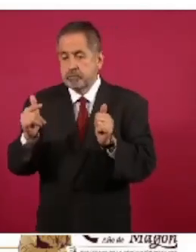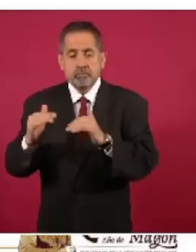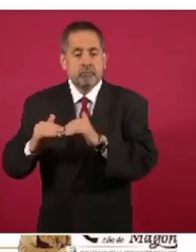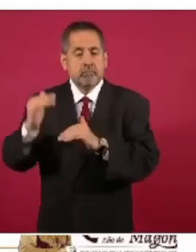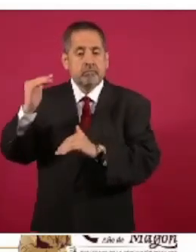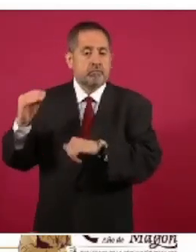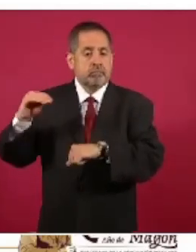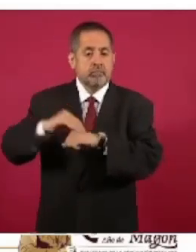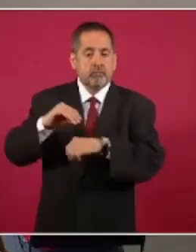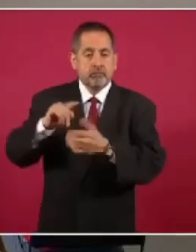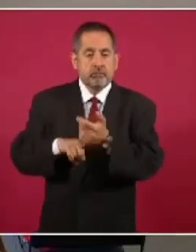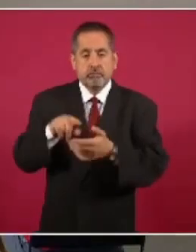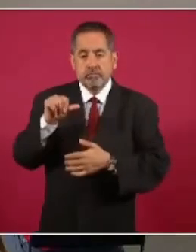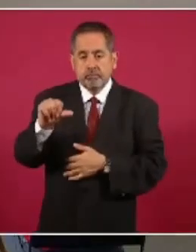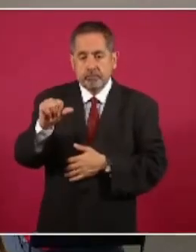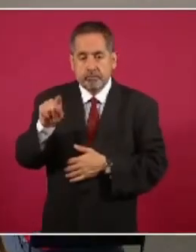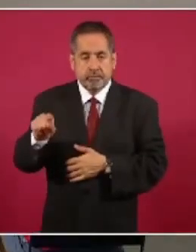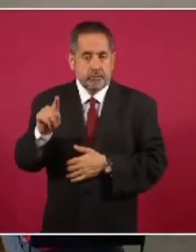del